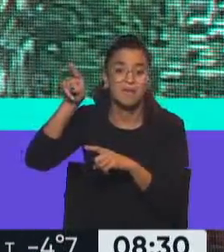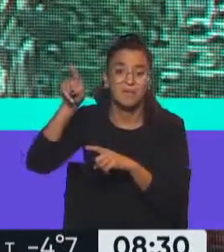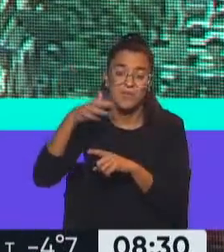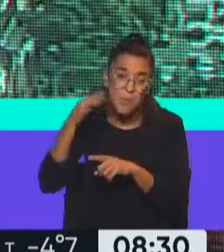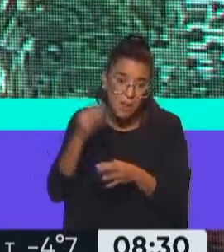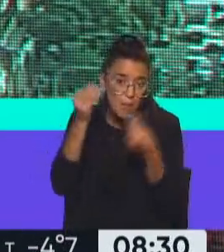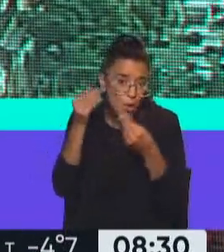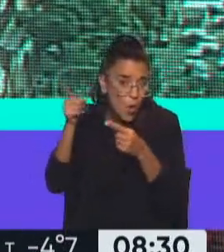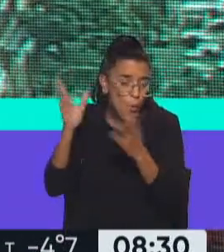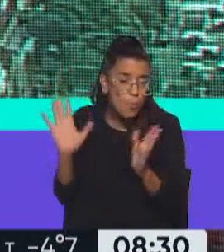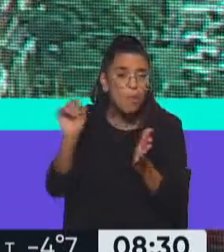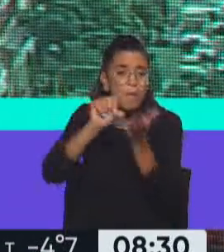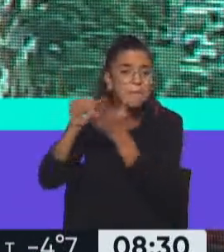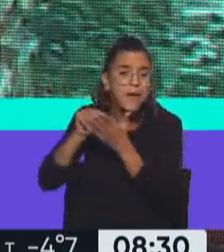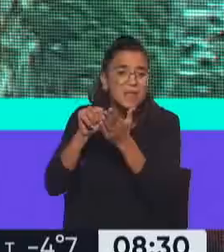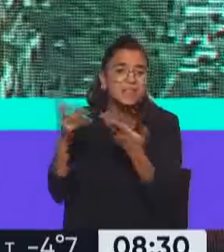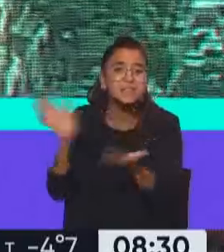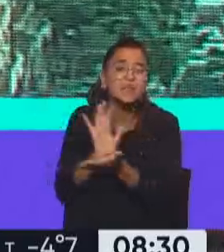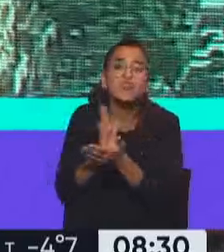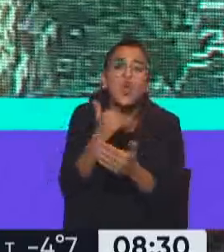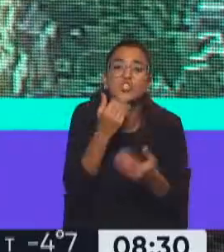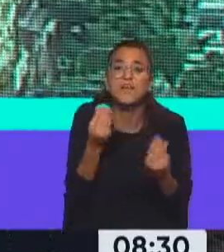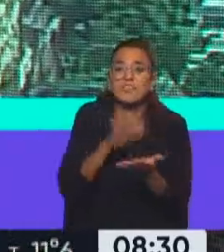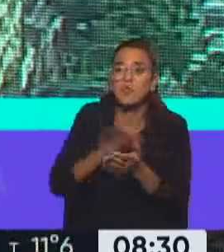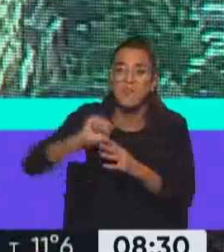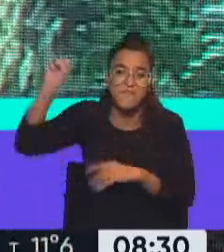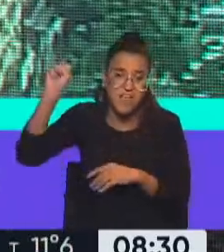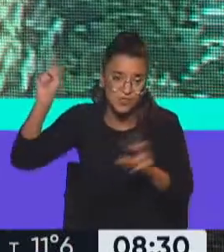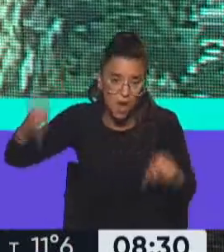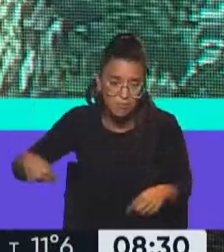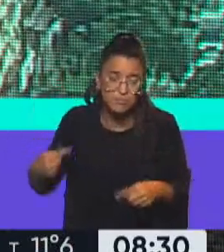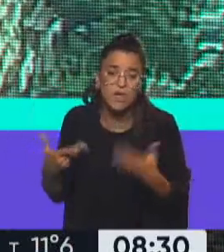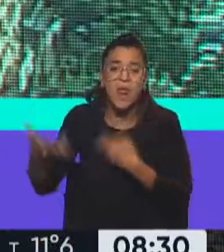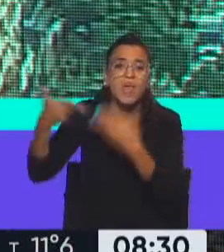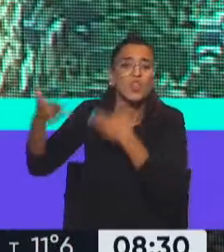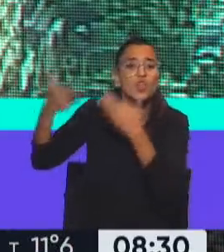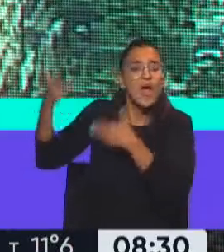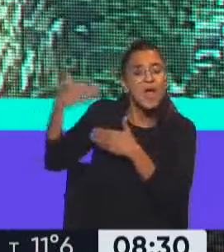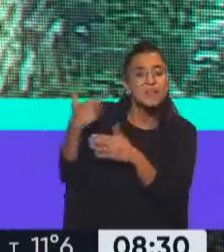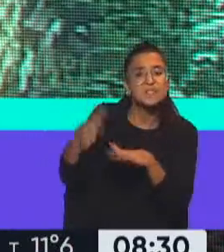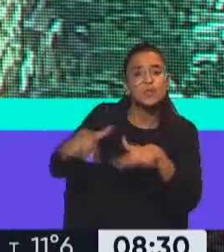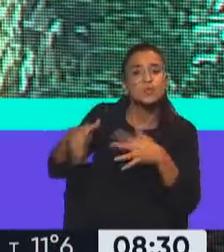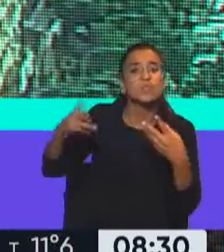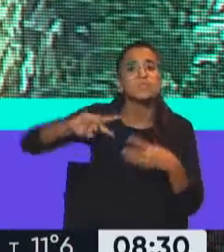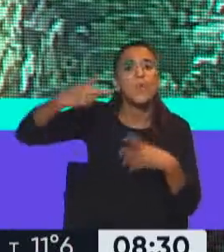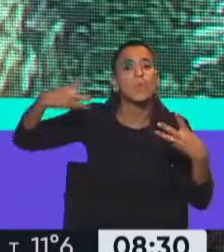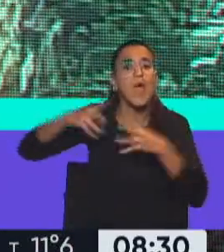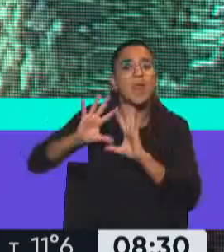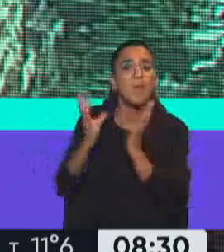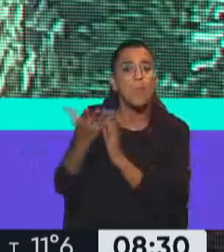realmente preocupante, porque aparte son países sin ningún tipo de gimnasia al respecto y retrotraen a situaciones de la Segunda Guerra